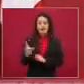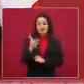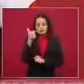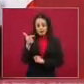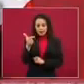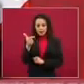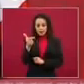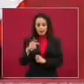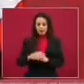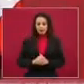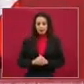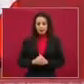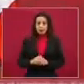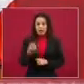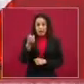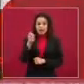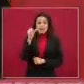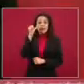Negativa, 7.